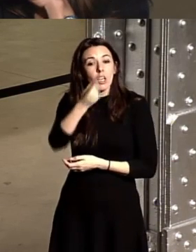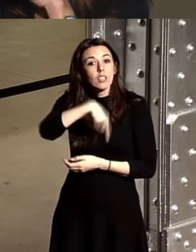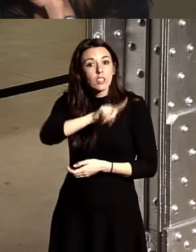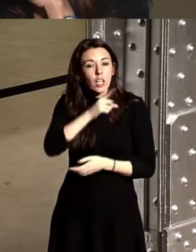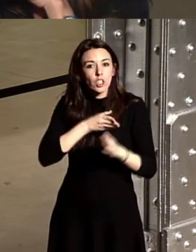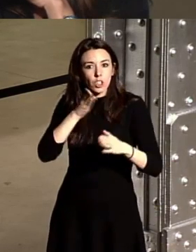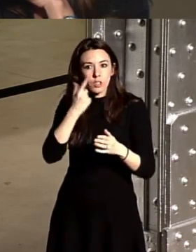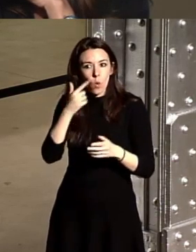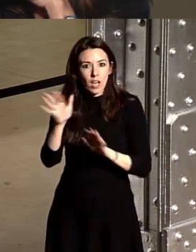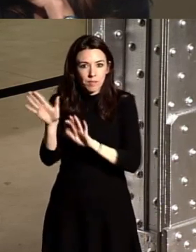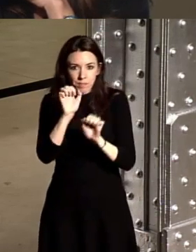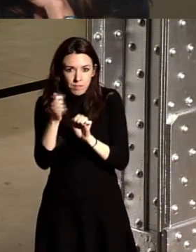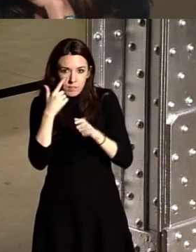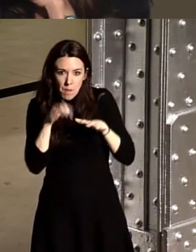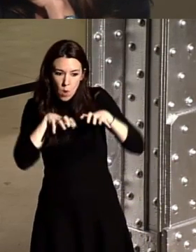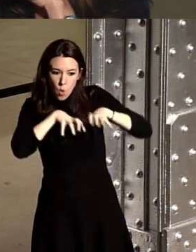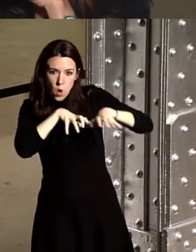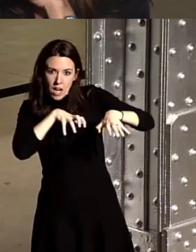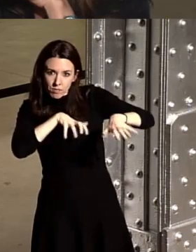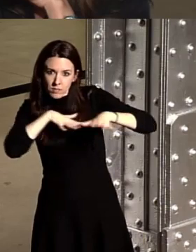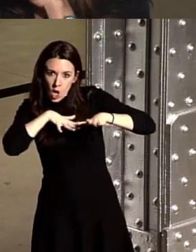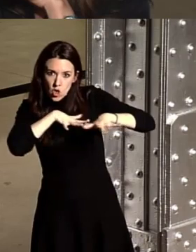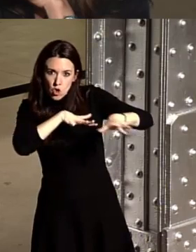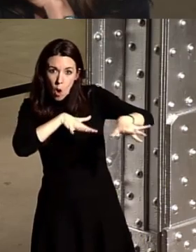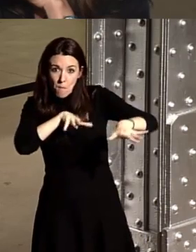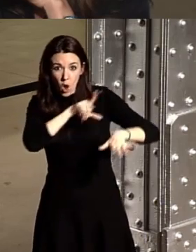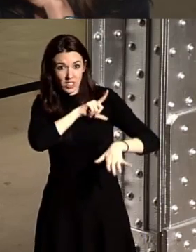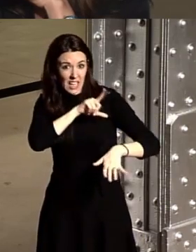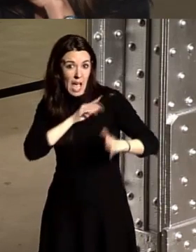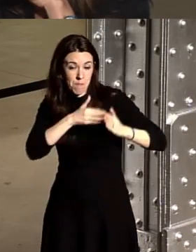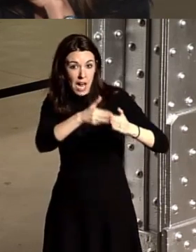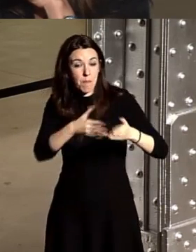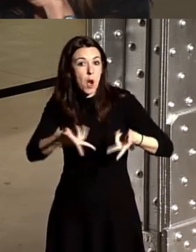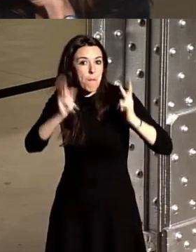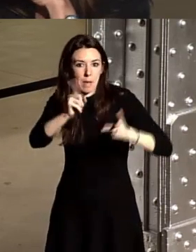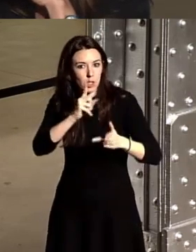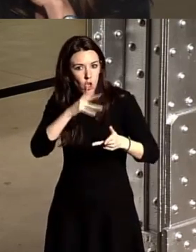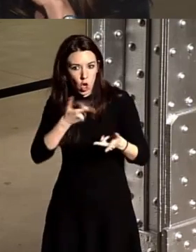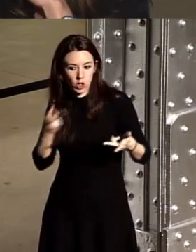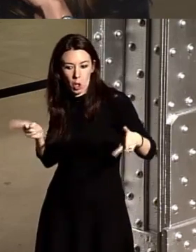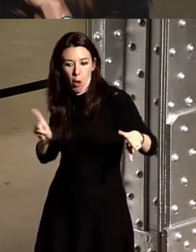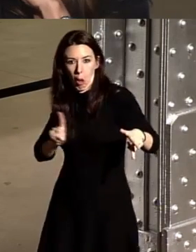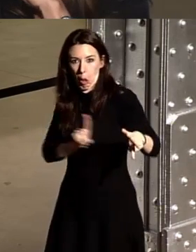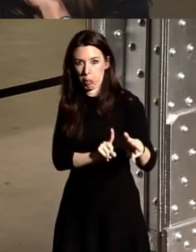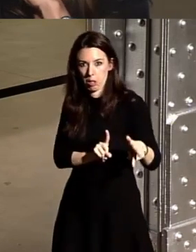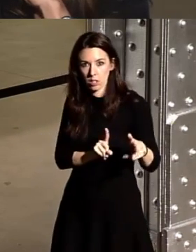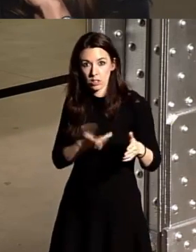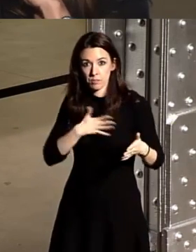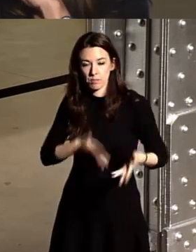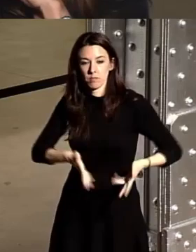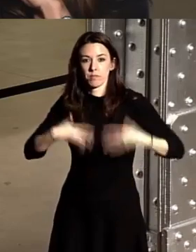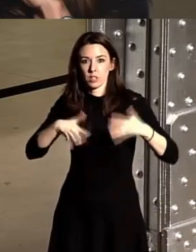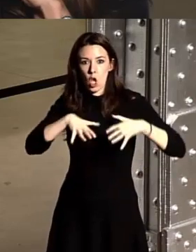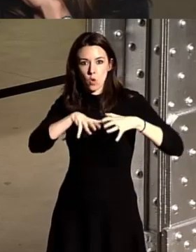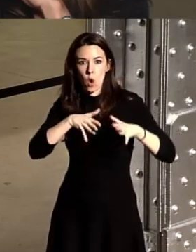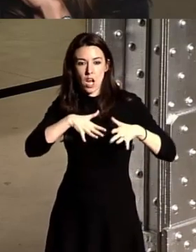metieron detrás de un convoy de marines, pero no tenían permiso para estar, ¿no? Y estaban empotrados. Y de repente el convoy paró y el comandante